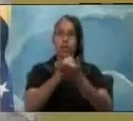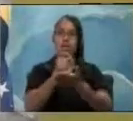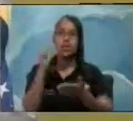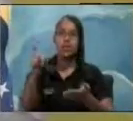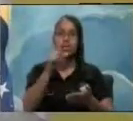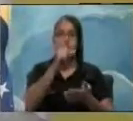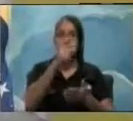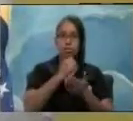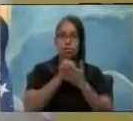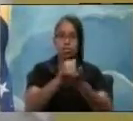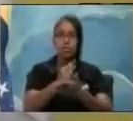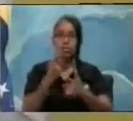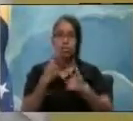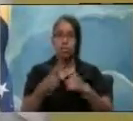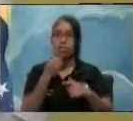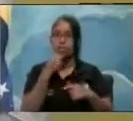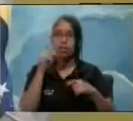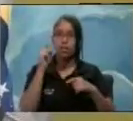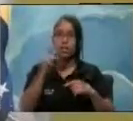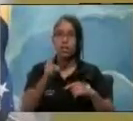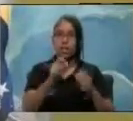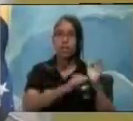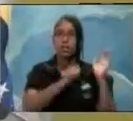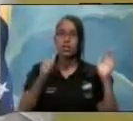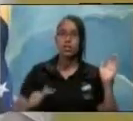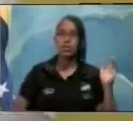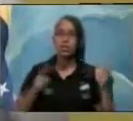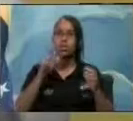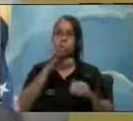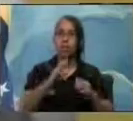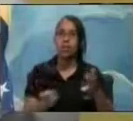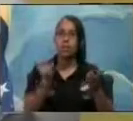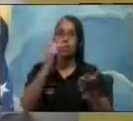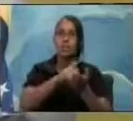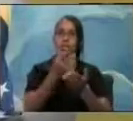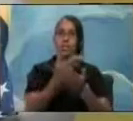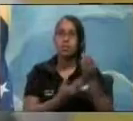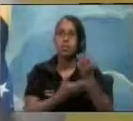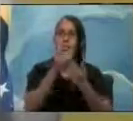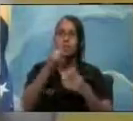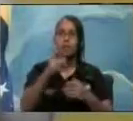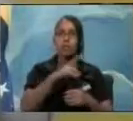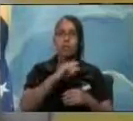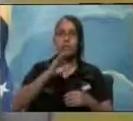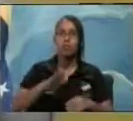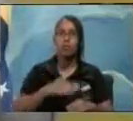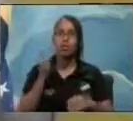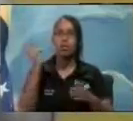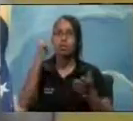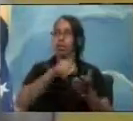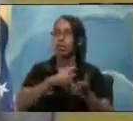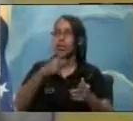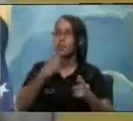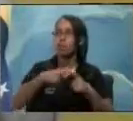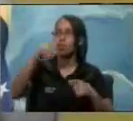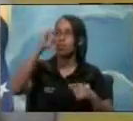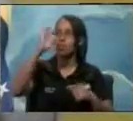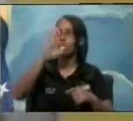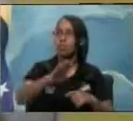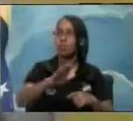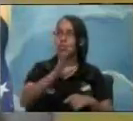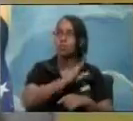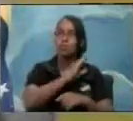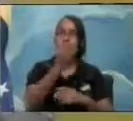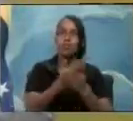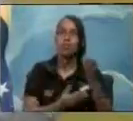ayudita extra. Bueno, a ti el Señor te está levantando. Mi mano no puede llegar hasta allí, pero Dios te está tomando de la mano en este momento.